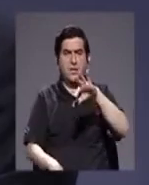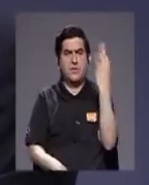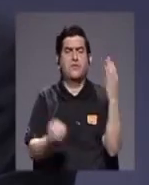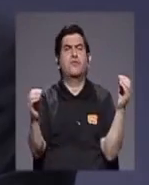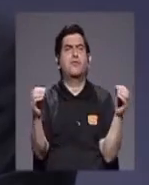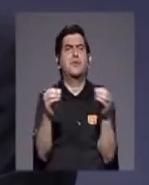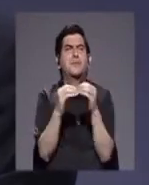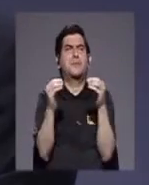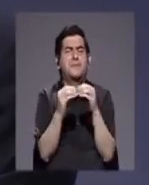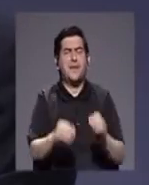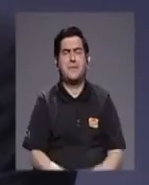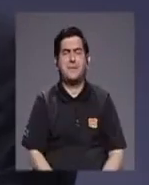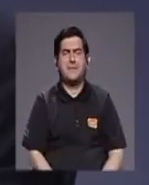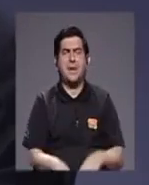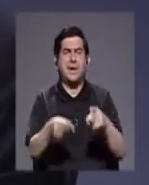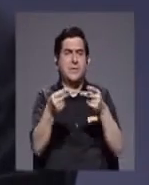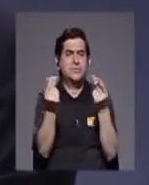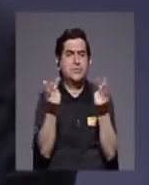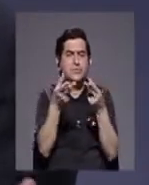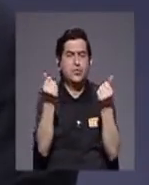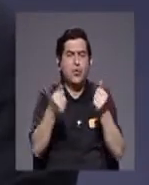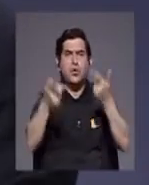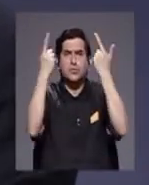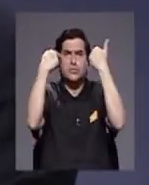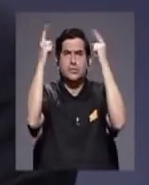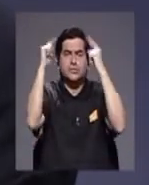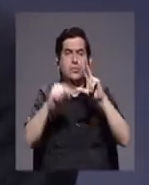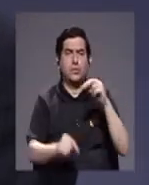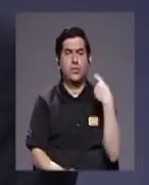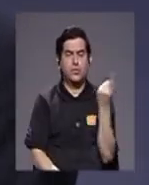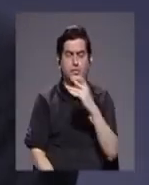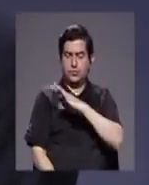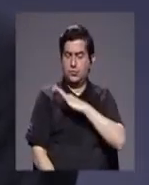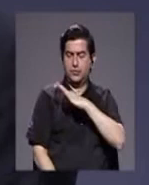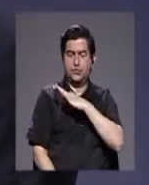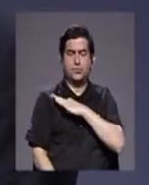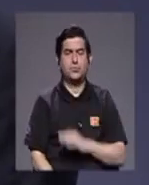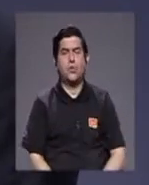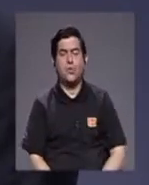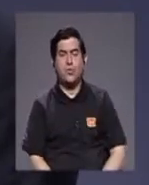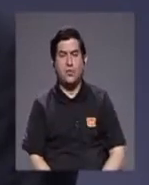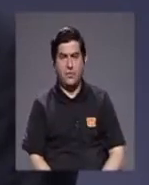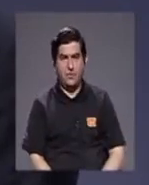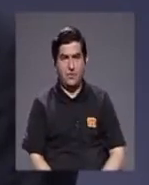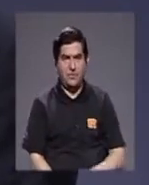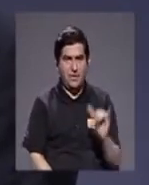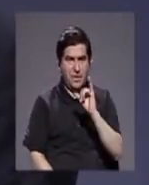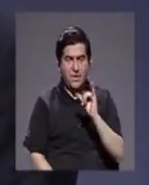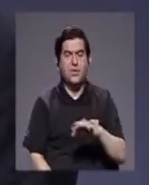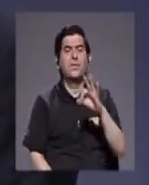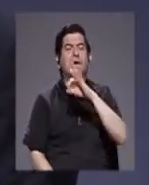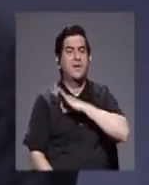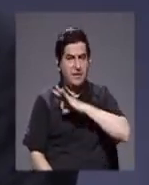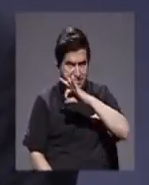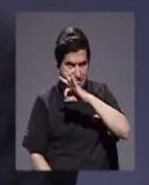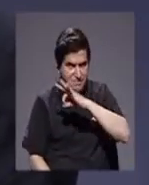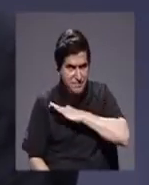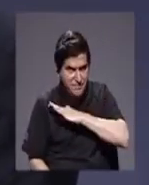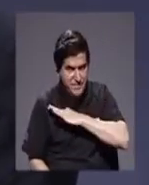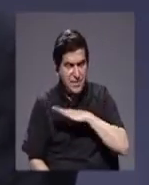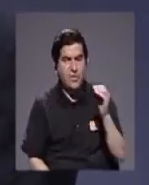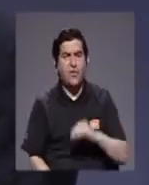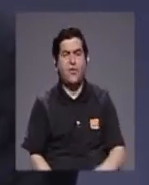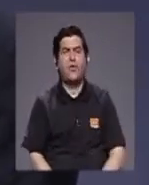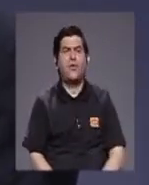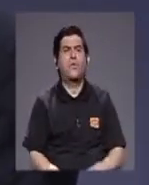más costo efectiva, no solamente generando un beneficio clínico, pero también seguramente un beneficio o una